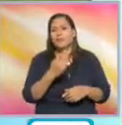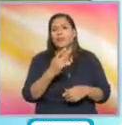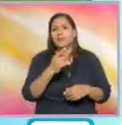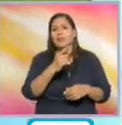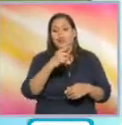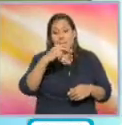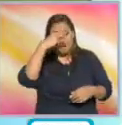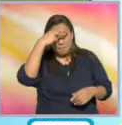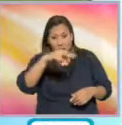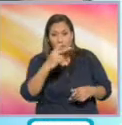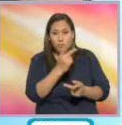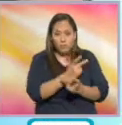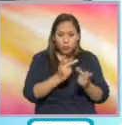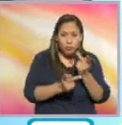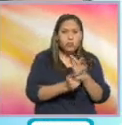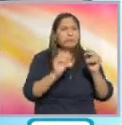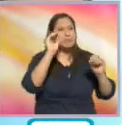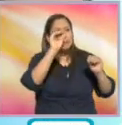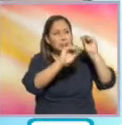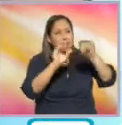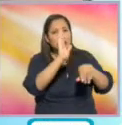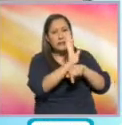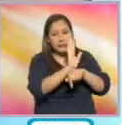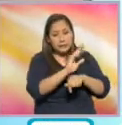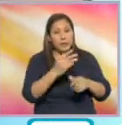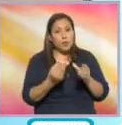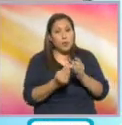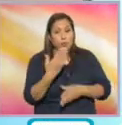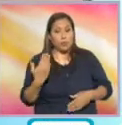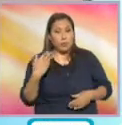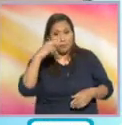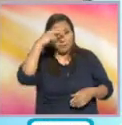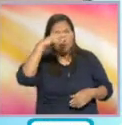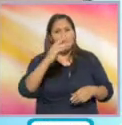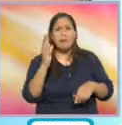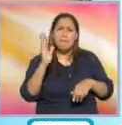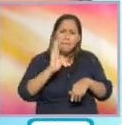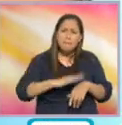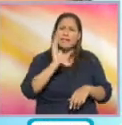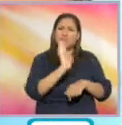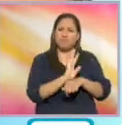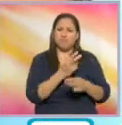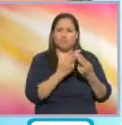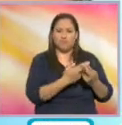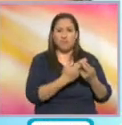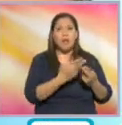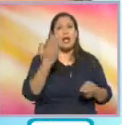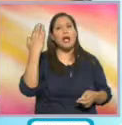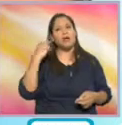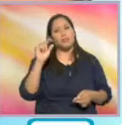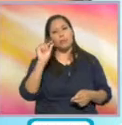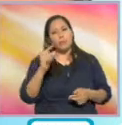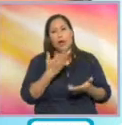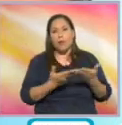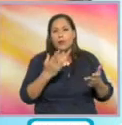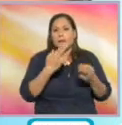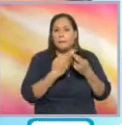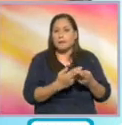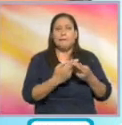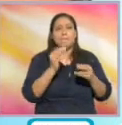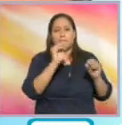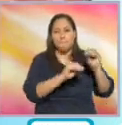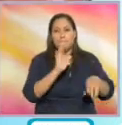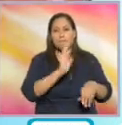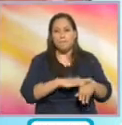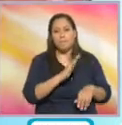talento mexicano, la producción cinematográfica contemporánea en México, se están haciendo más películas que nunca antes Sí, en este sí. país, ¿no? Qué Entonces